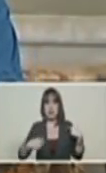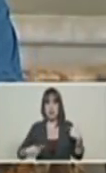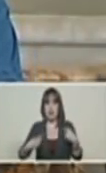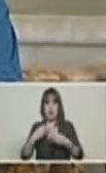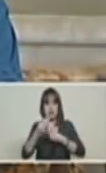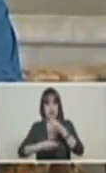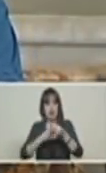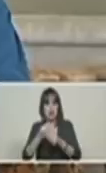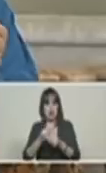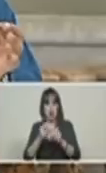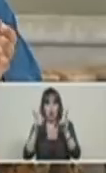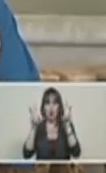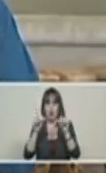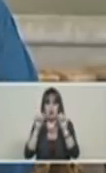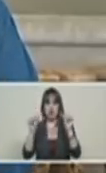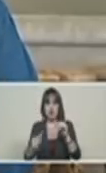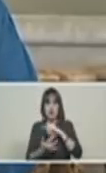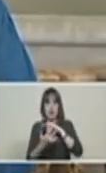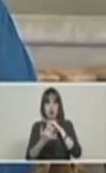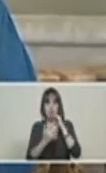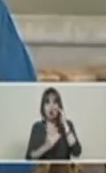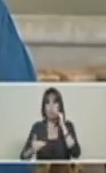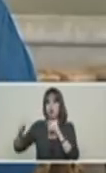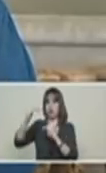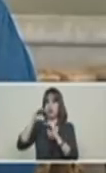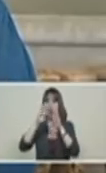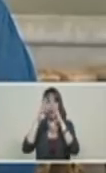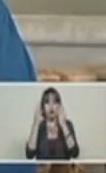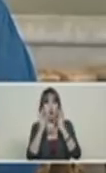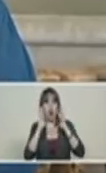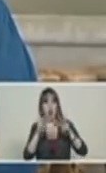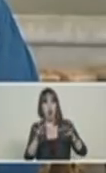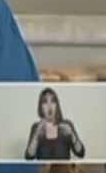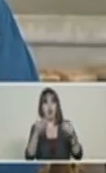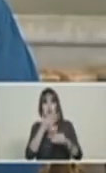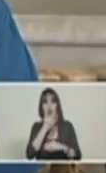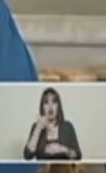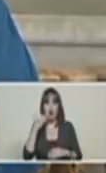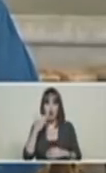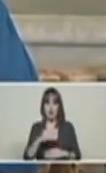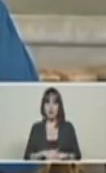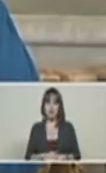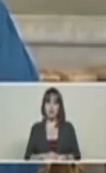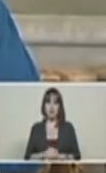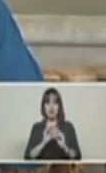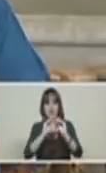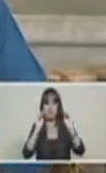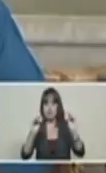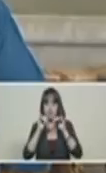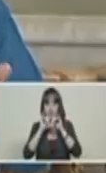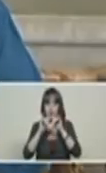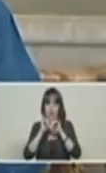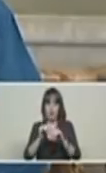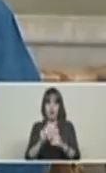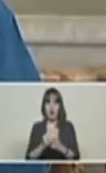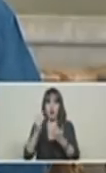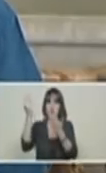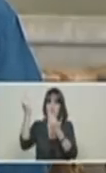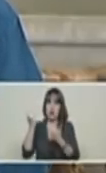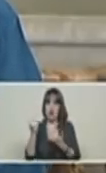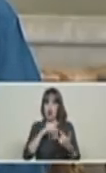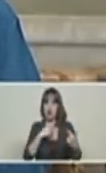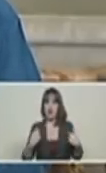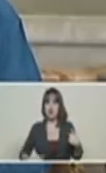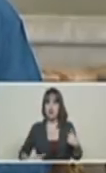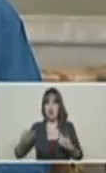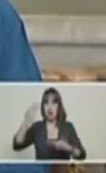alta tecnología mundial. Es una primicia. Cuando ya estemos trayendo, vamos a mostrarlo al país.